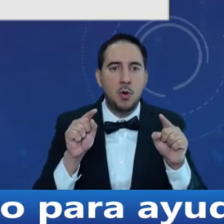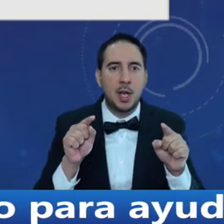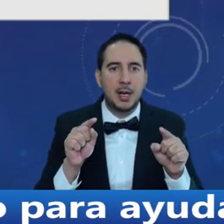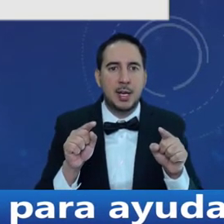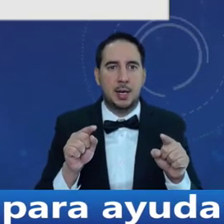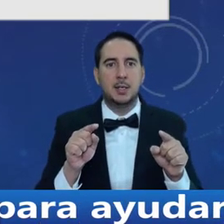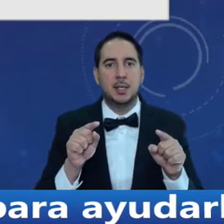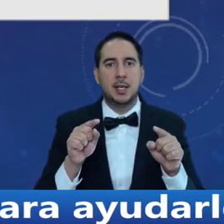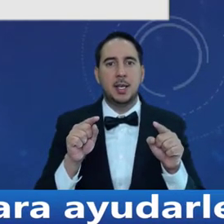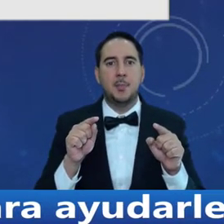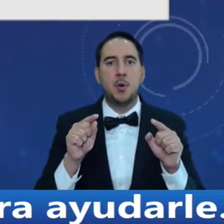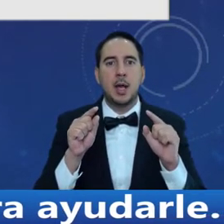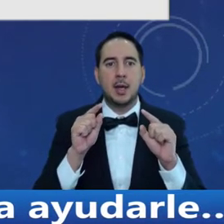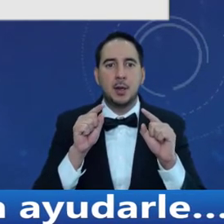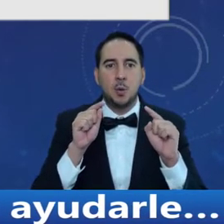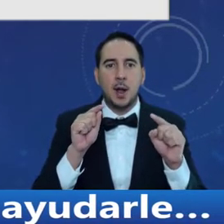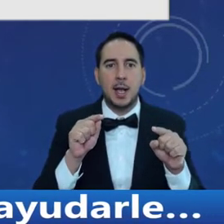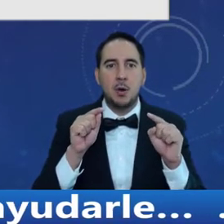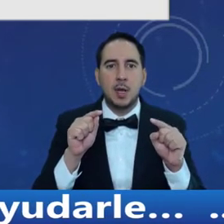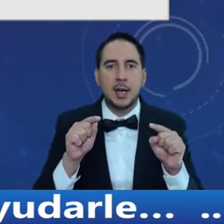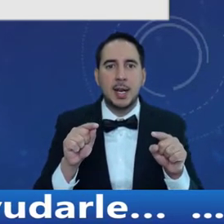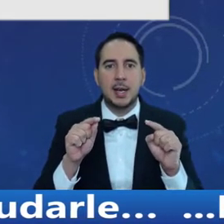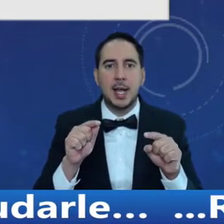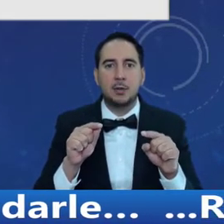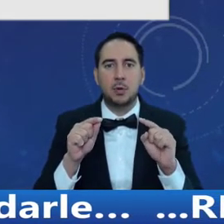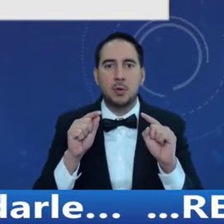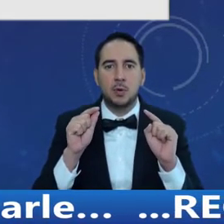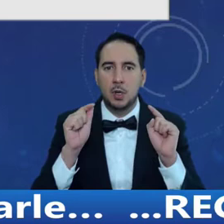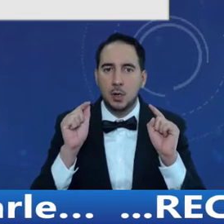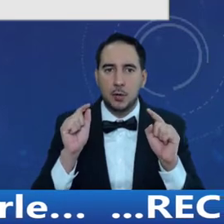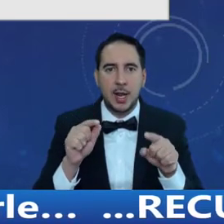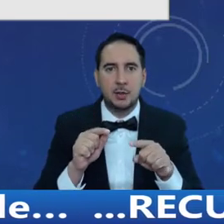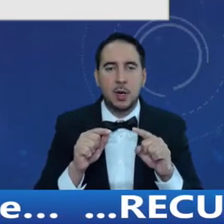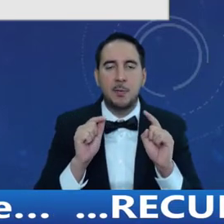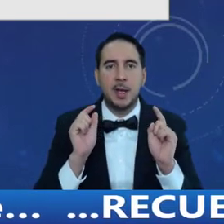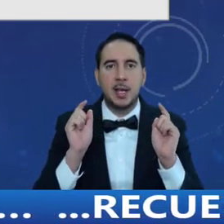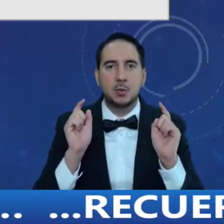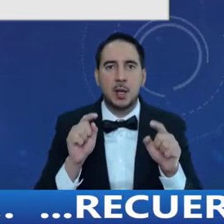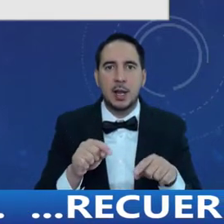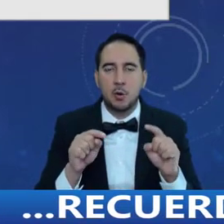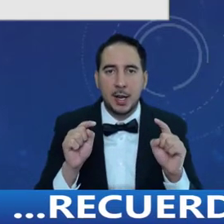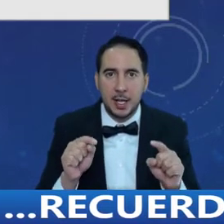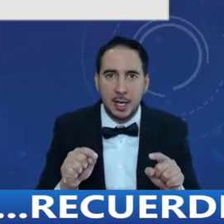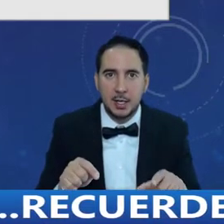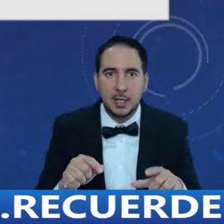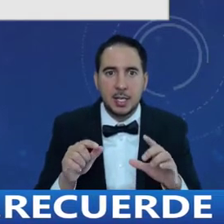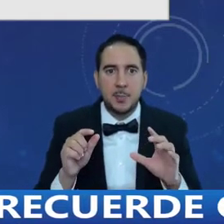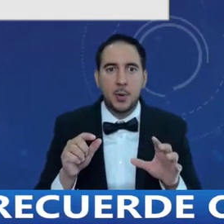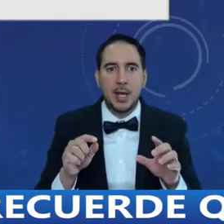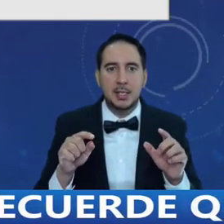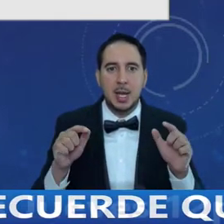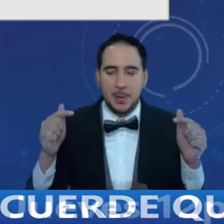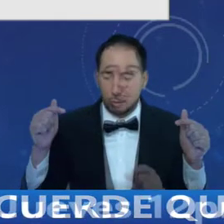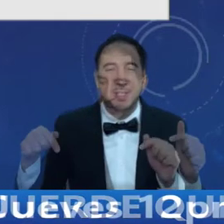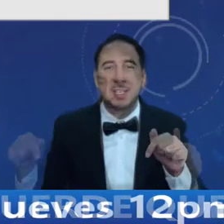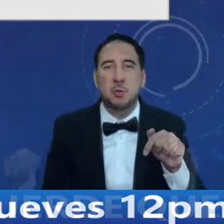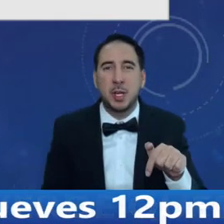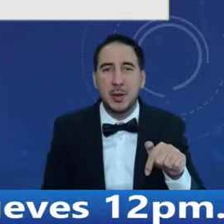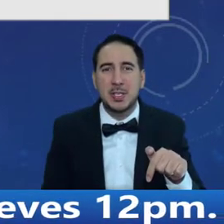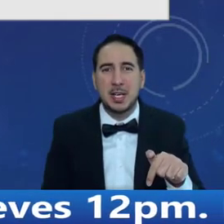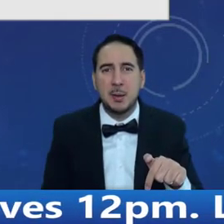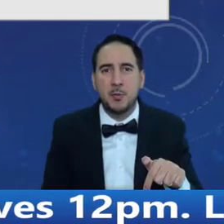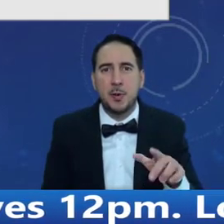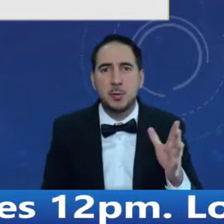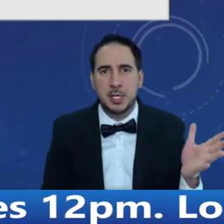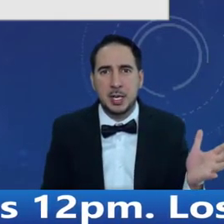Juan Carlos Carrera. Ponga Juan Carlos Carrera Realto o Realto Las Vegas, Juan Carlos Carrera. Y por ahí está. Pero también, así que